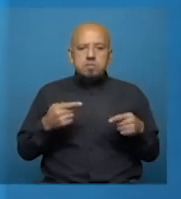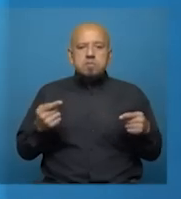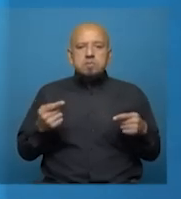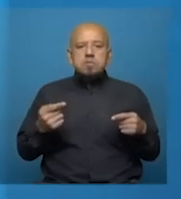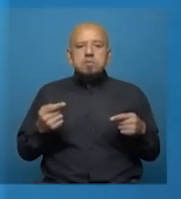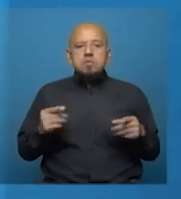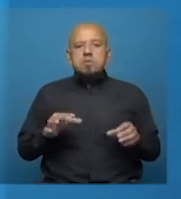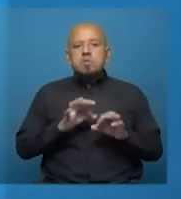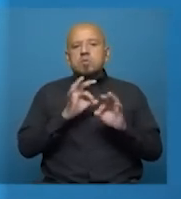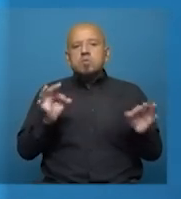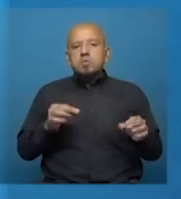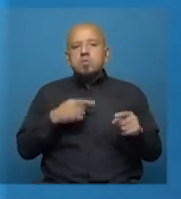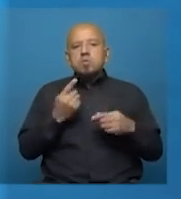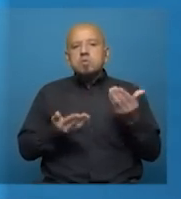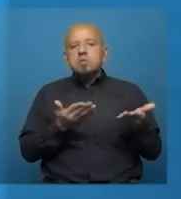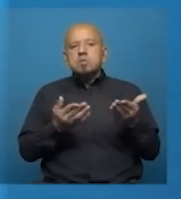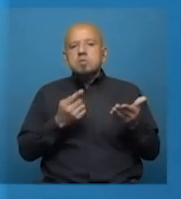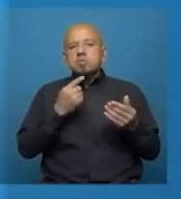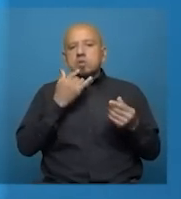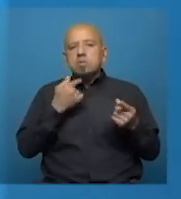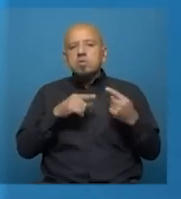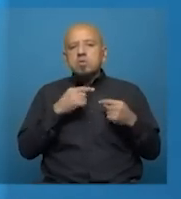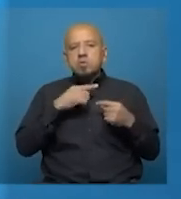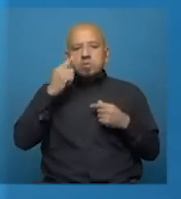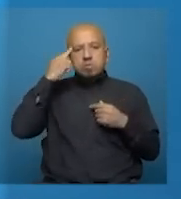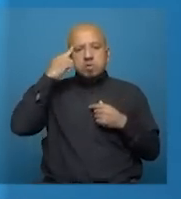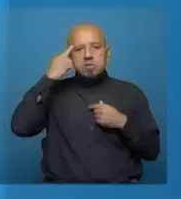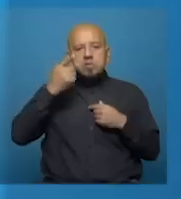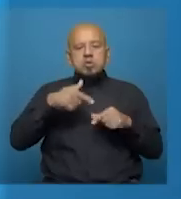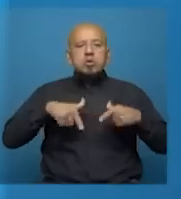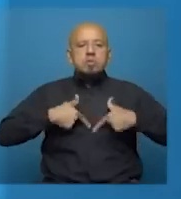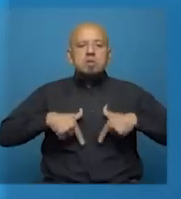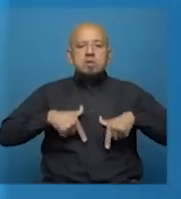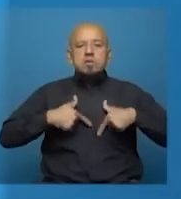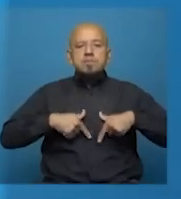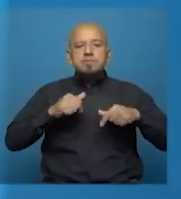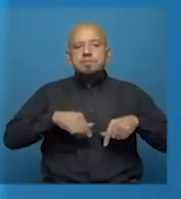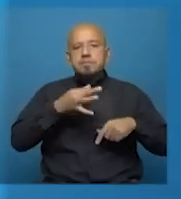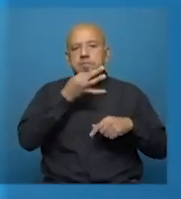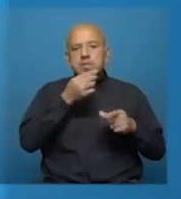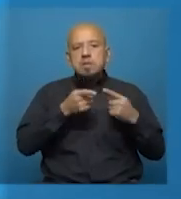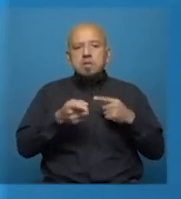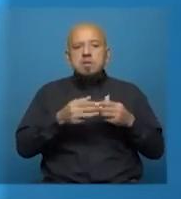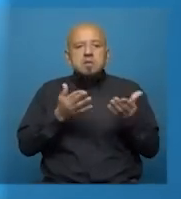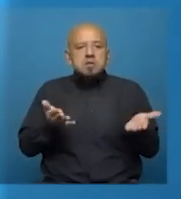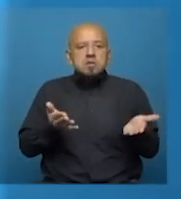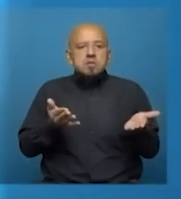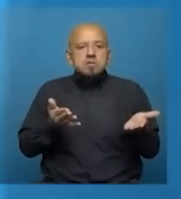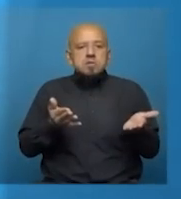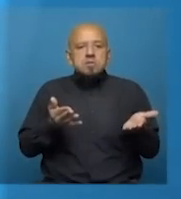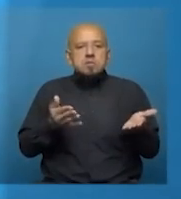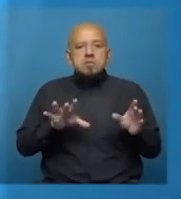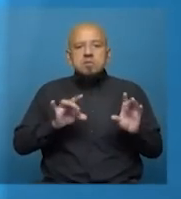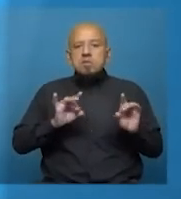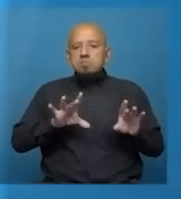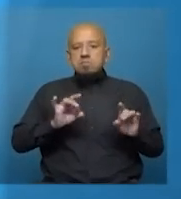decisiones u otros análisis. Yo cada vez que pienso que el ministro hoy habla con total naturalidad de